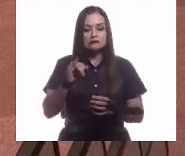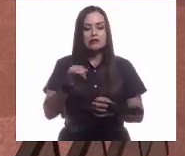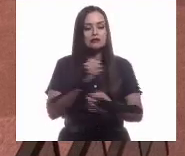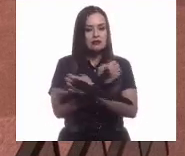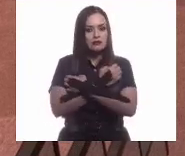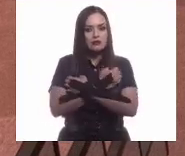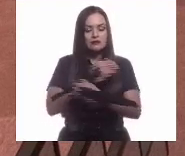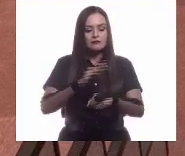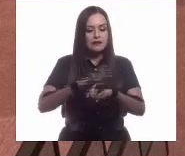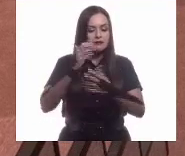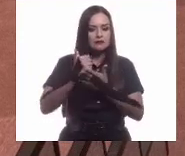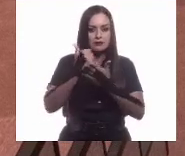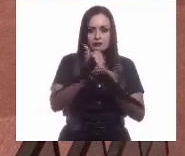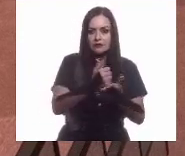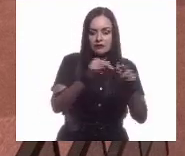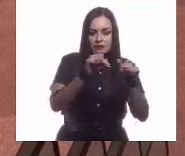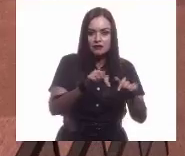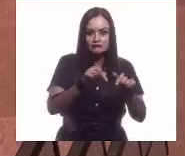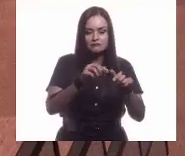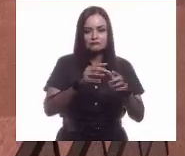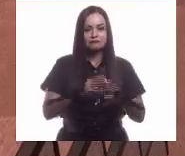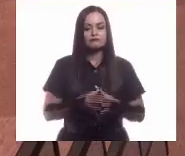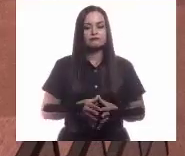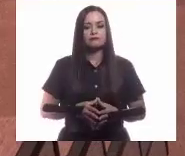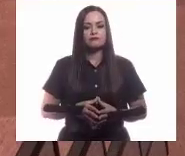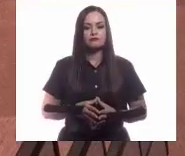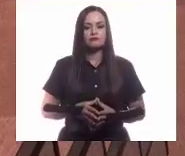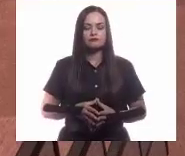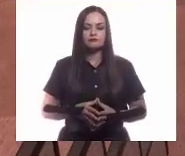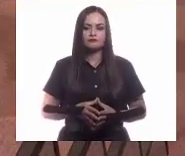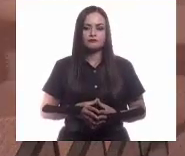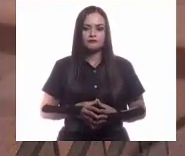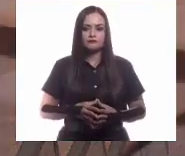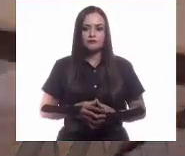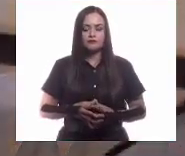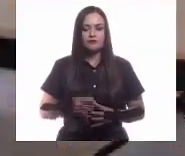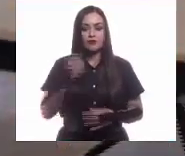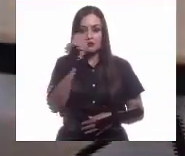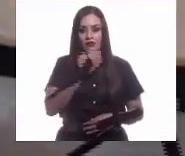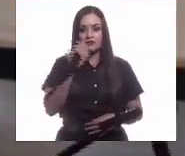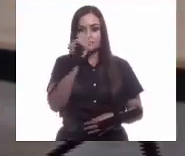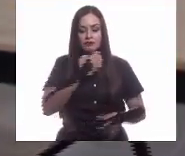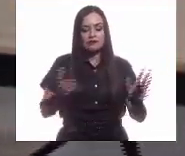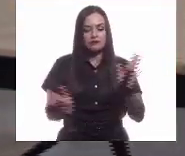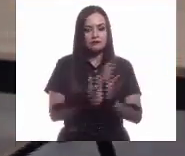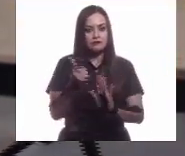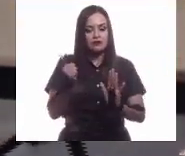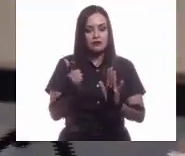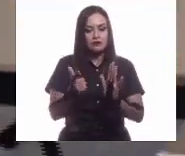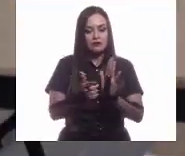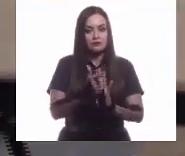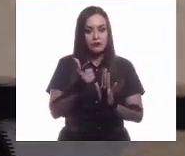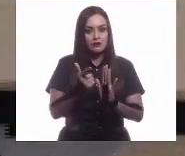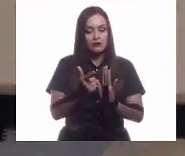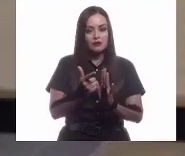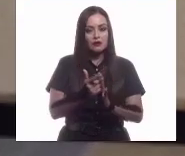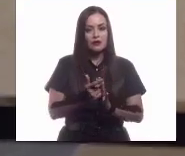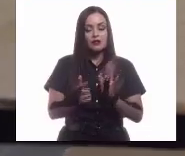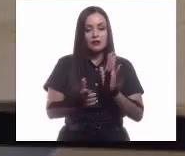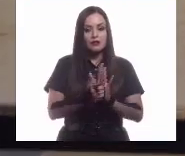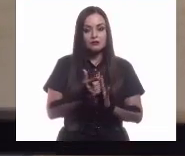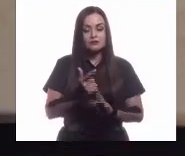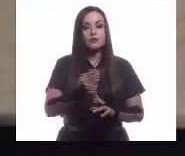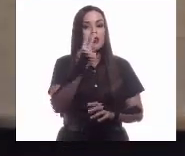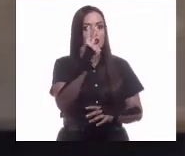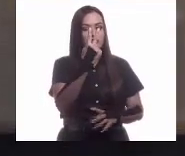el impulso histórico en infraestructura educativa destacan la construcción de 466 aulas y 12 escuelas